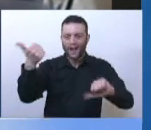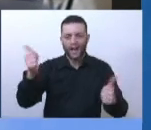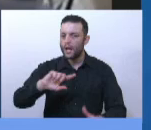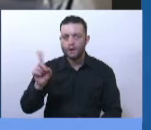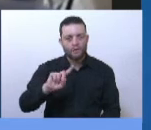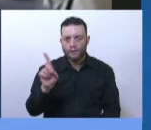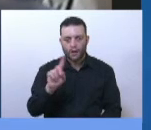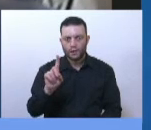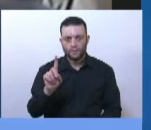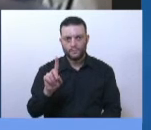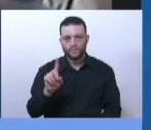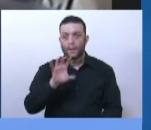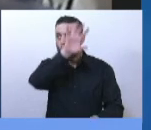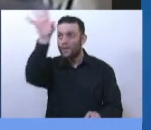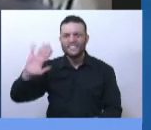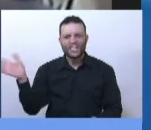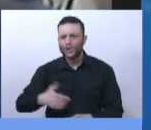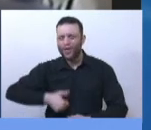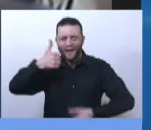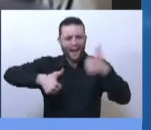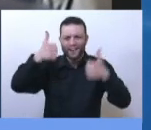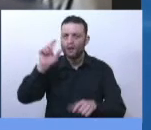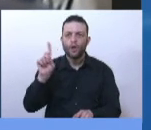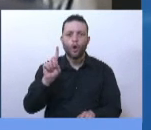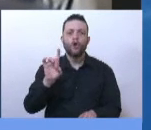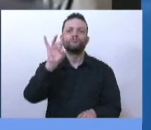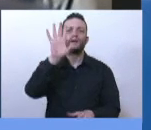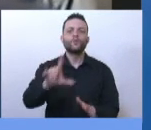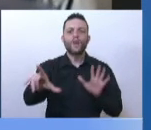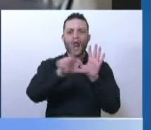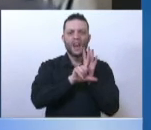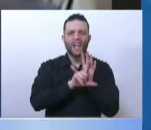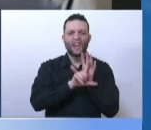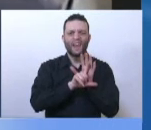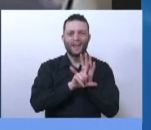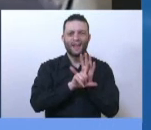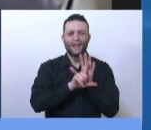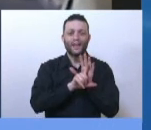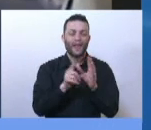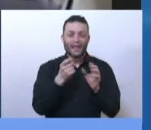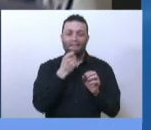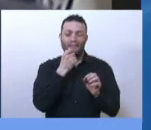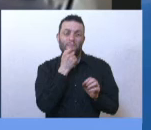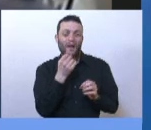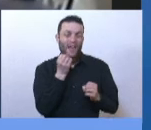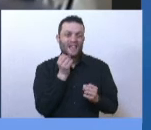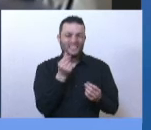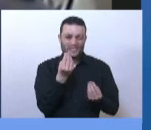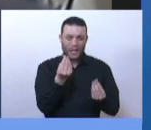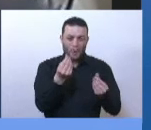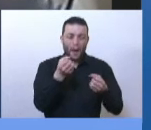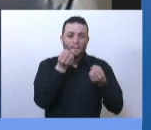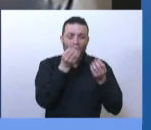la que se benefician todas las provincias, sino una ley en la que para que pase tiene que tener